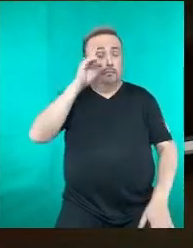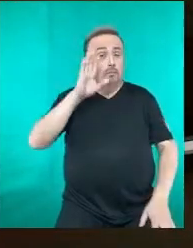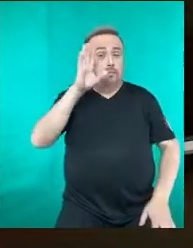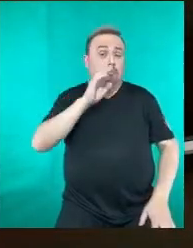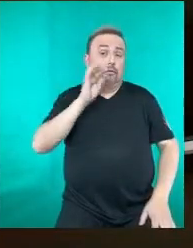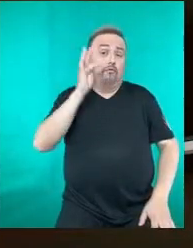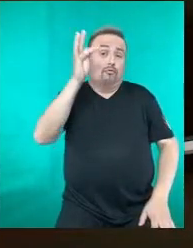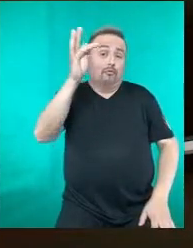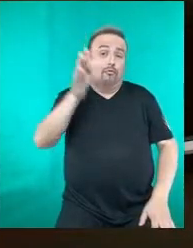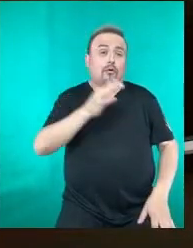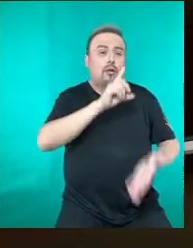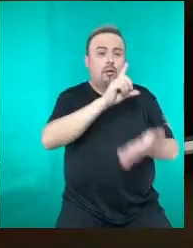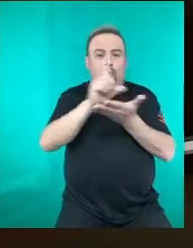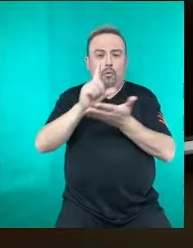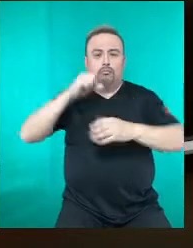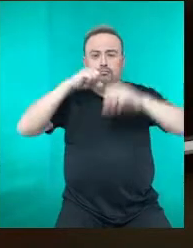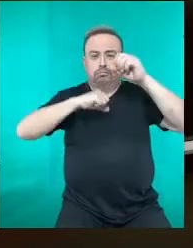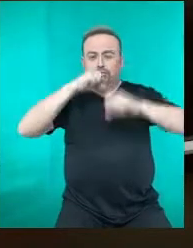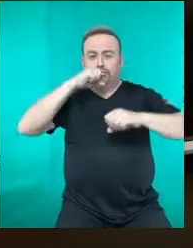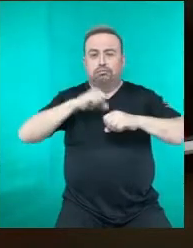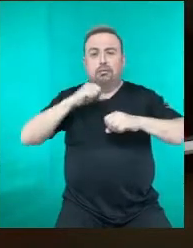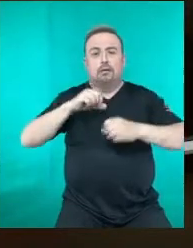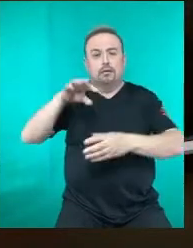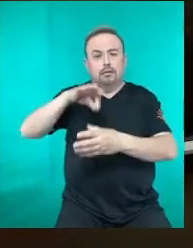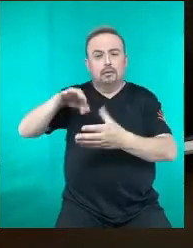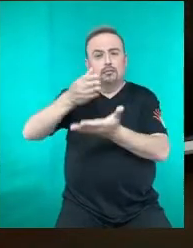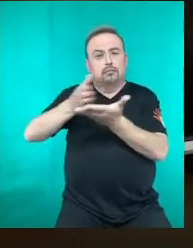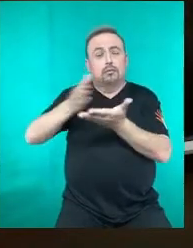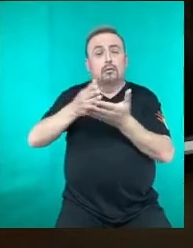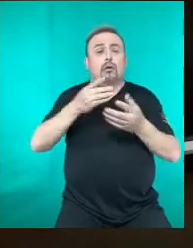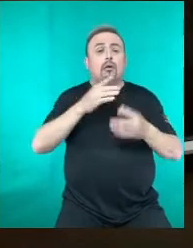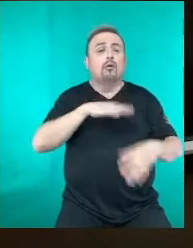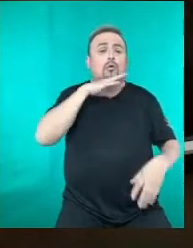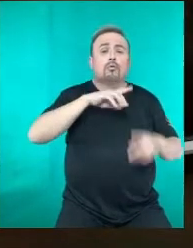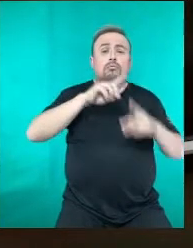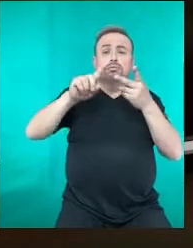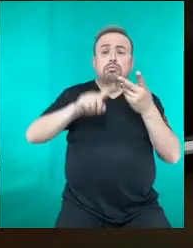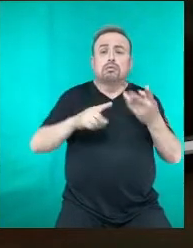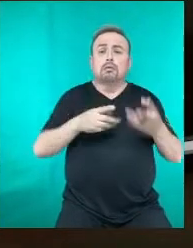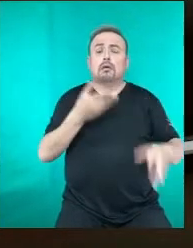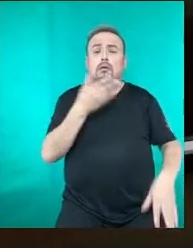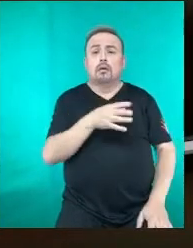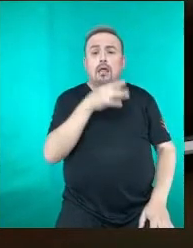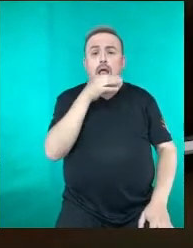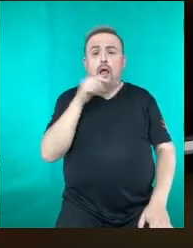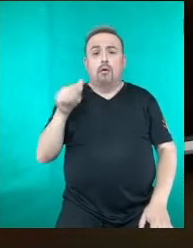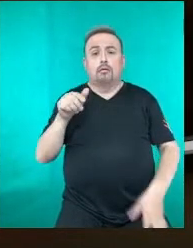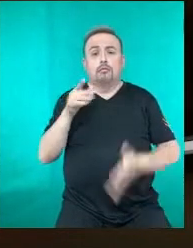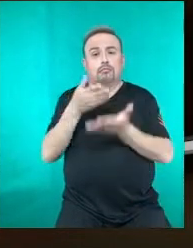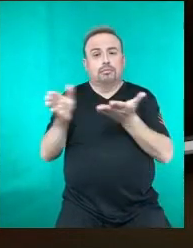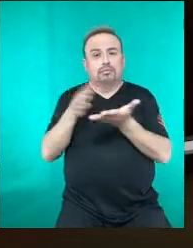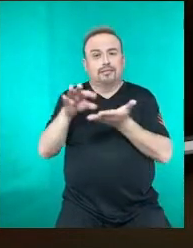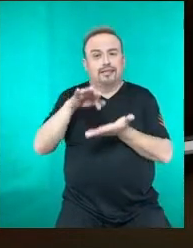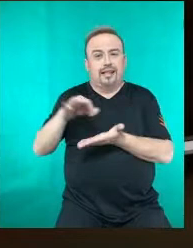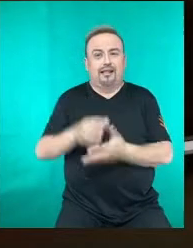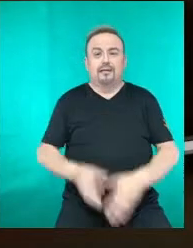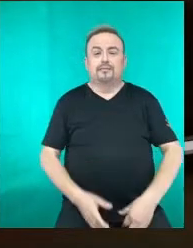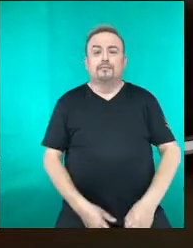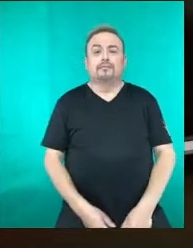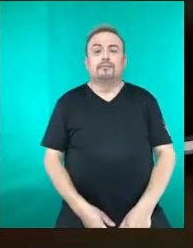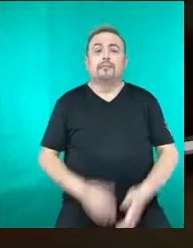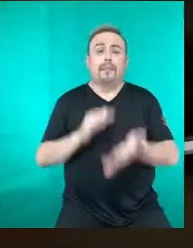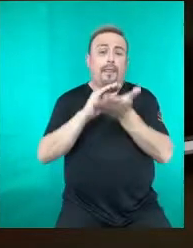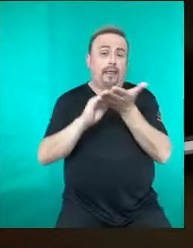plantas disponibles para atender los distintos usos que tiene el agua de mar desalinizada.